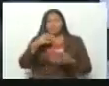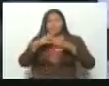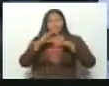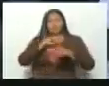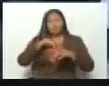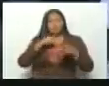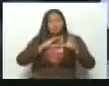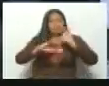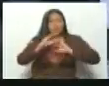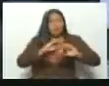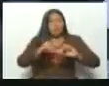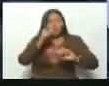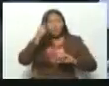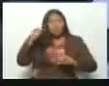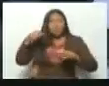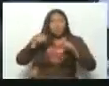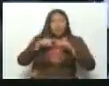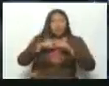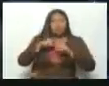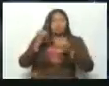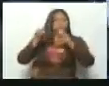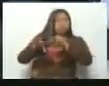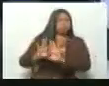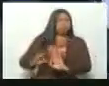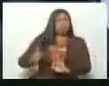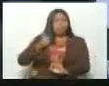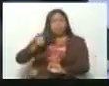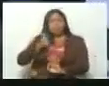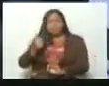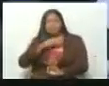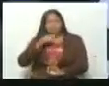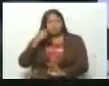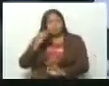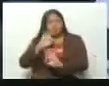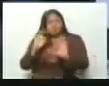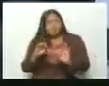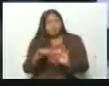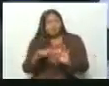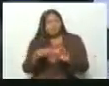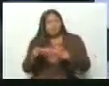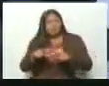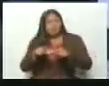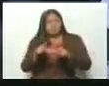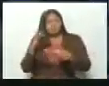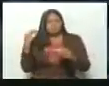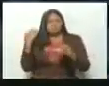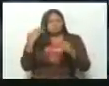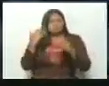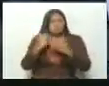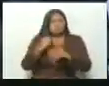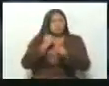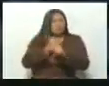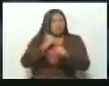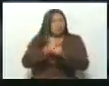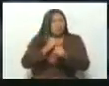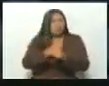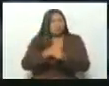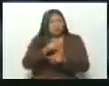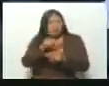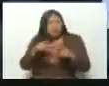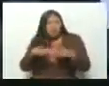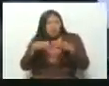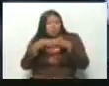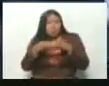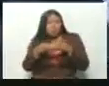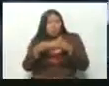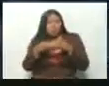nuestros comunicadores y comunicadoras, no abandonen cualquiera de los nichos en los cuales venimos trabajando. Cada uno de esos nichos es